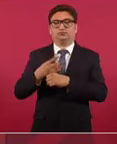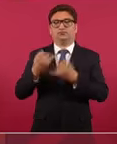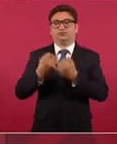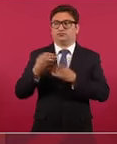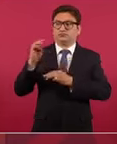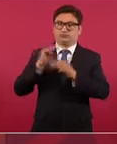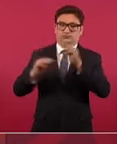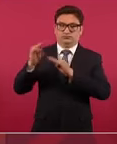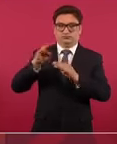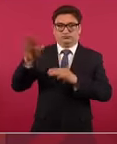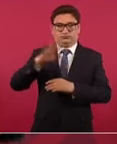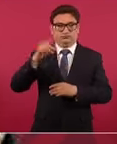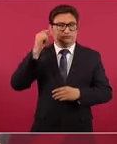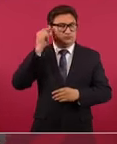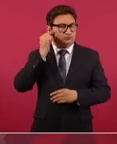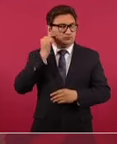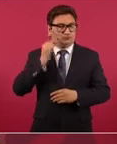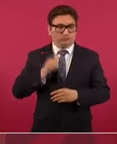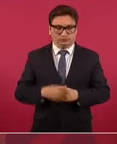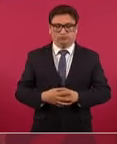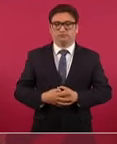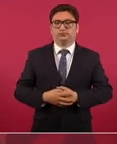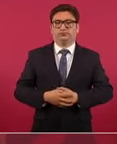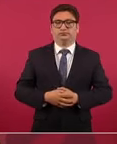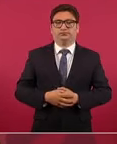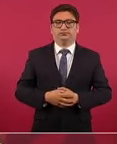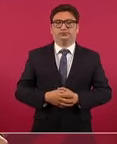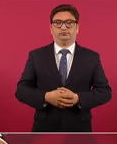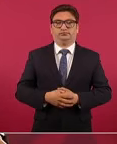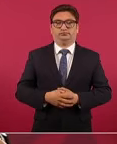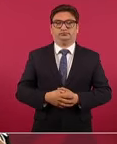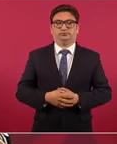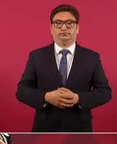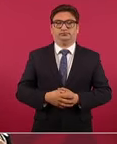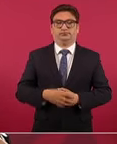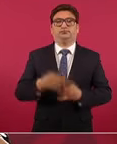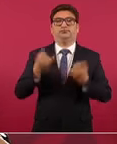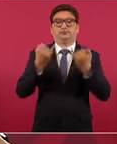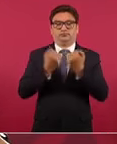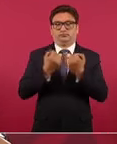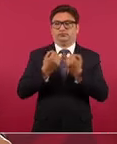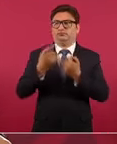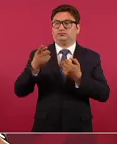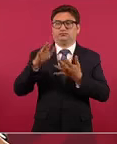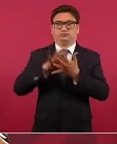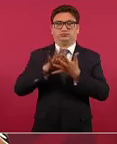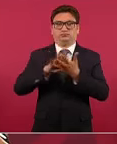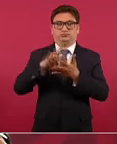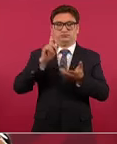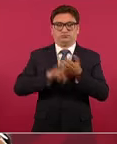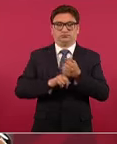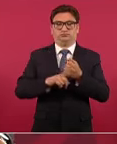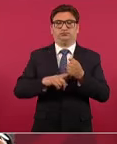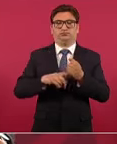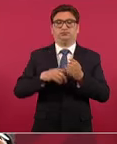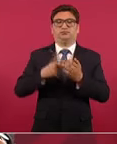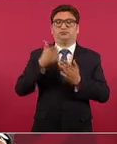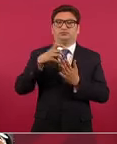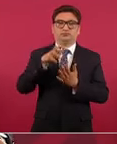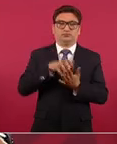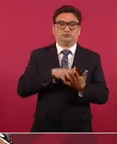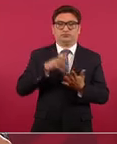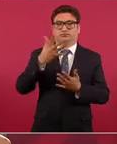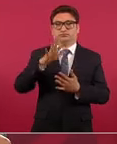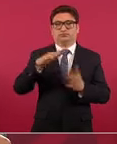montaña de guerrero precisamente en los reclusorios ahorramos 10.000 millones